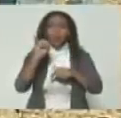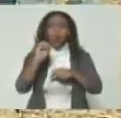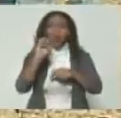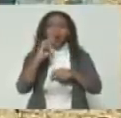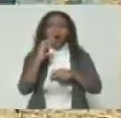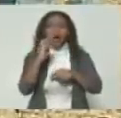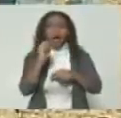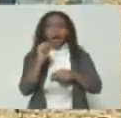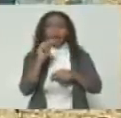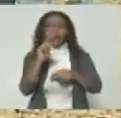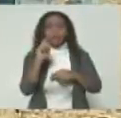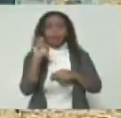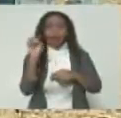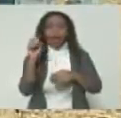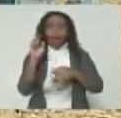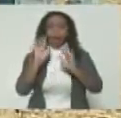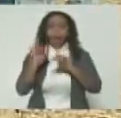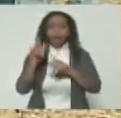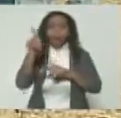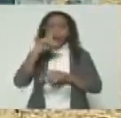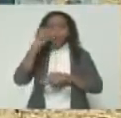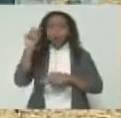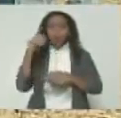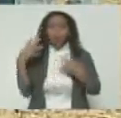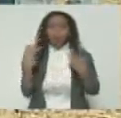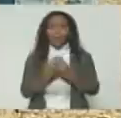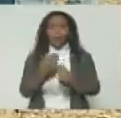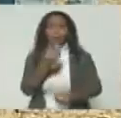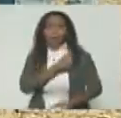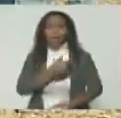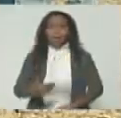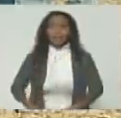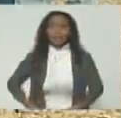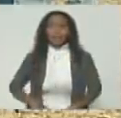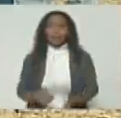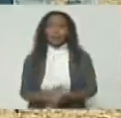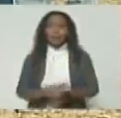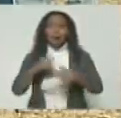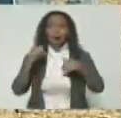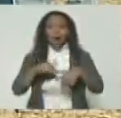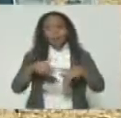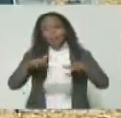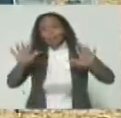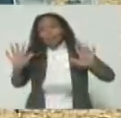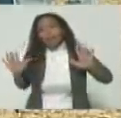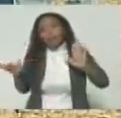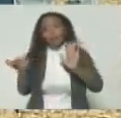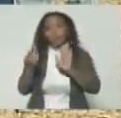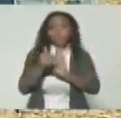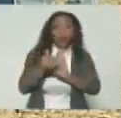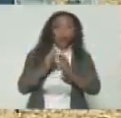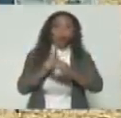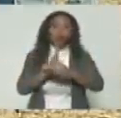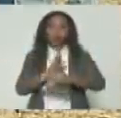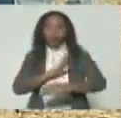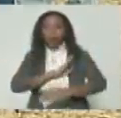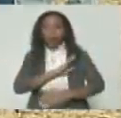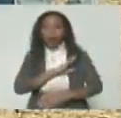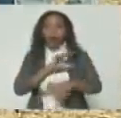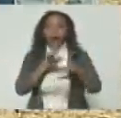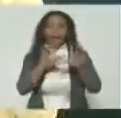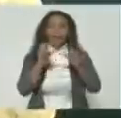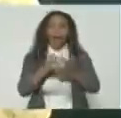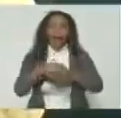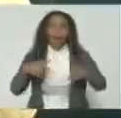contigo, Maduro. Compañero presidente, hoy a pesar de las limitaciones propias del campo,